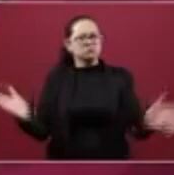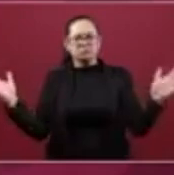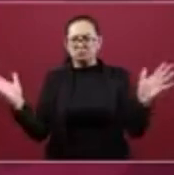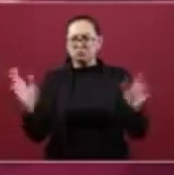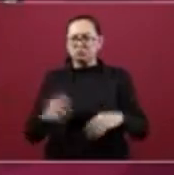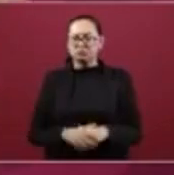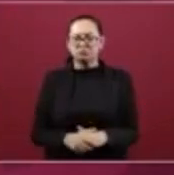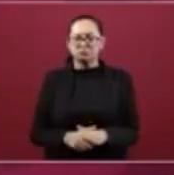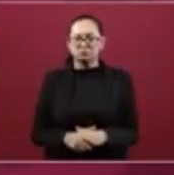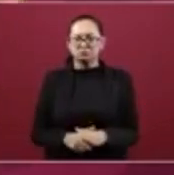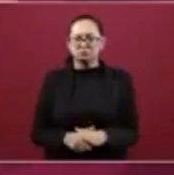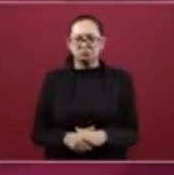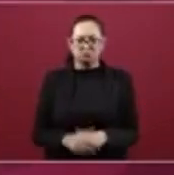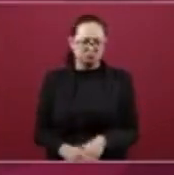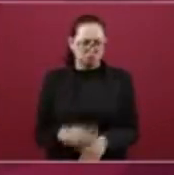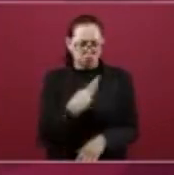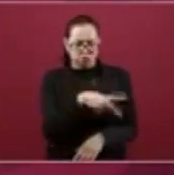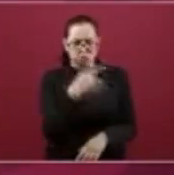defendiendo